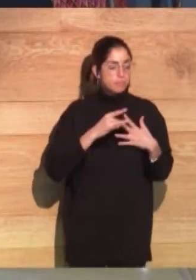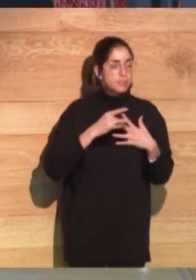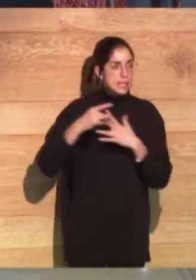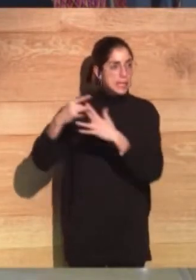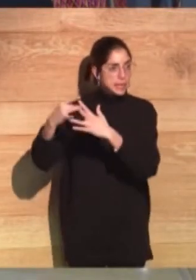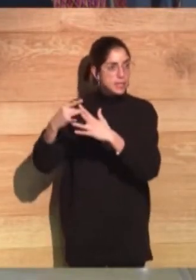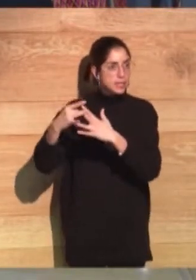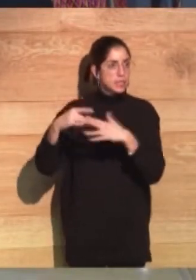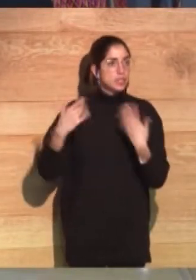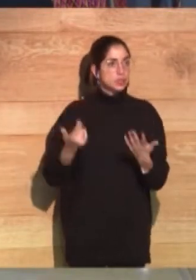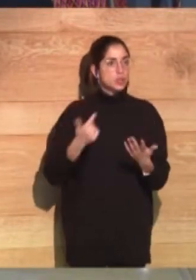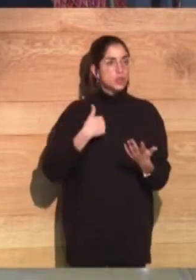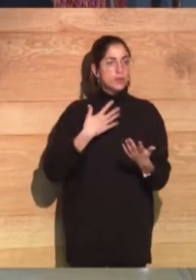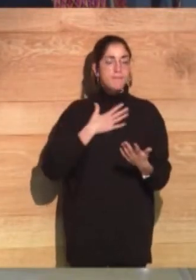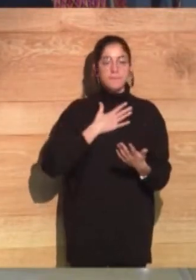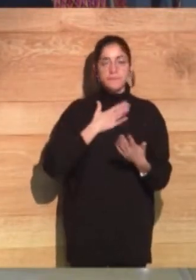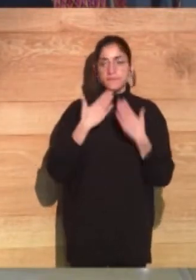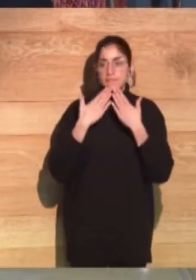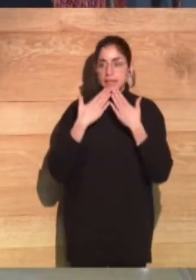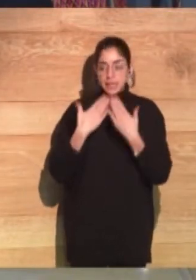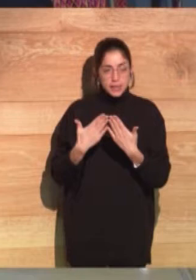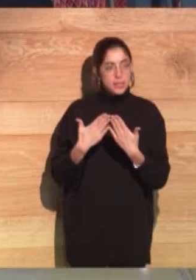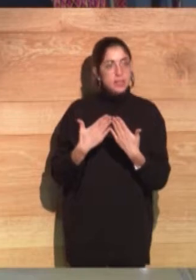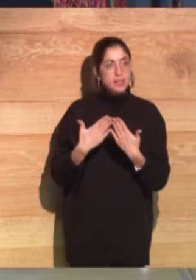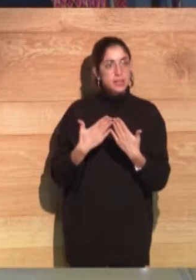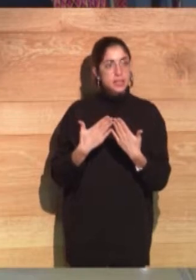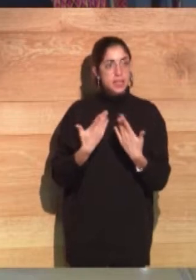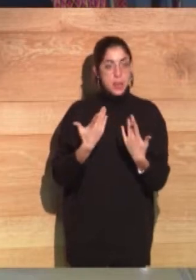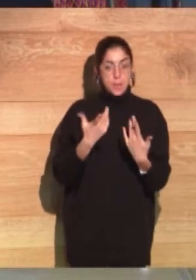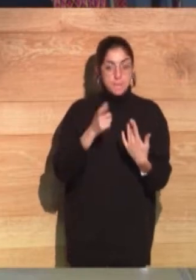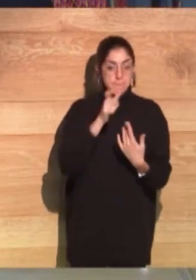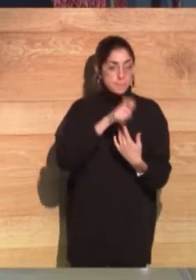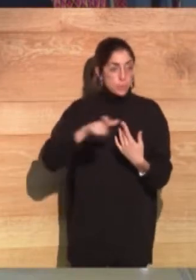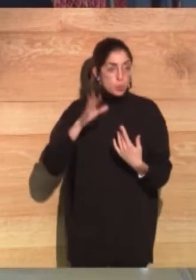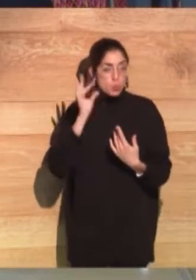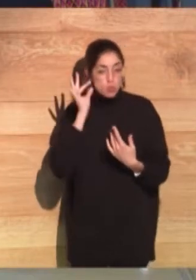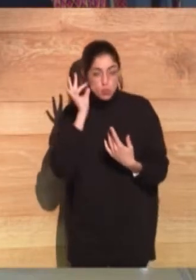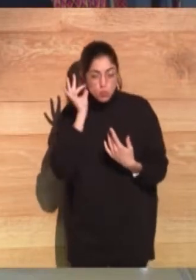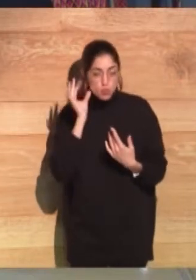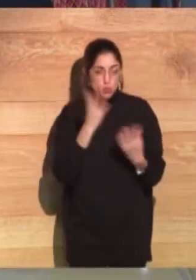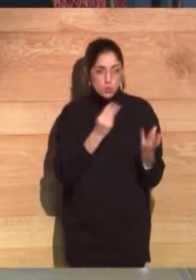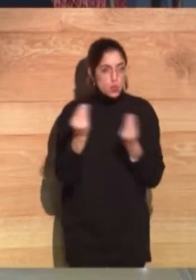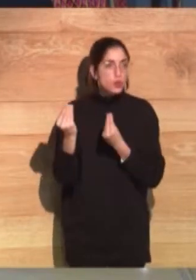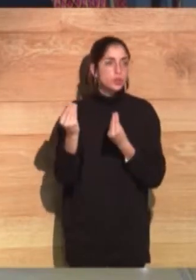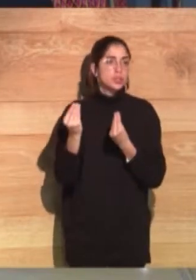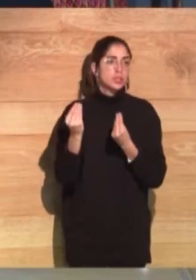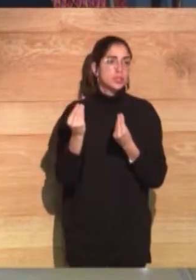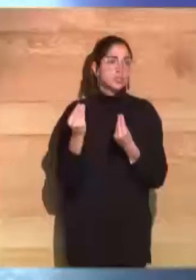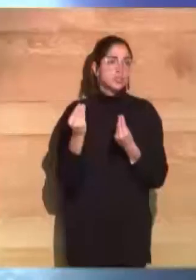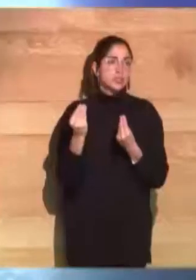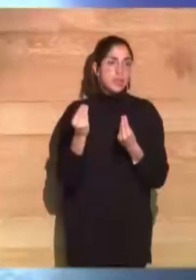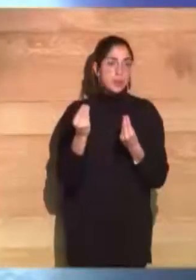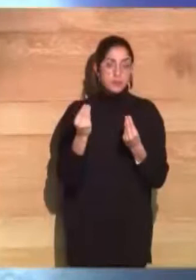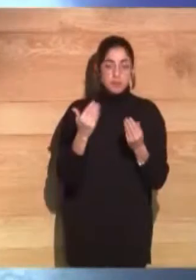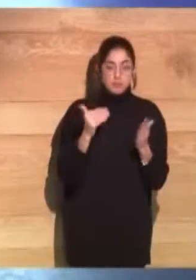bueno, estoy muy agradecida a muchas mujeres. Si miles de